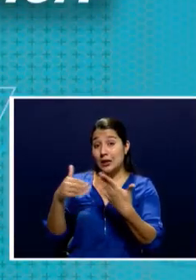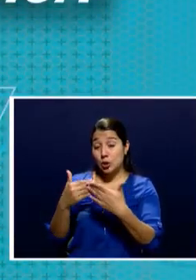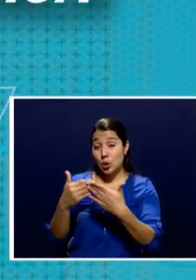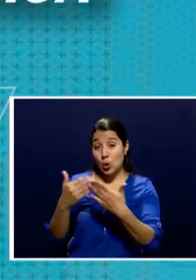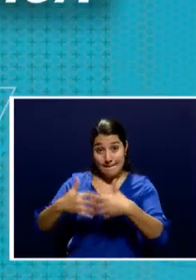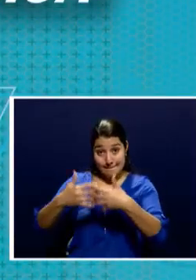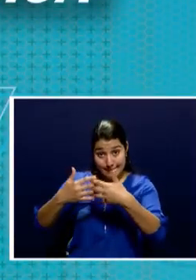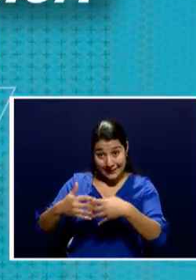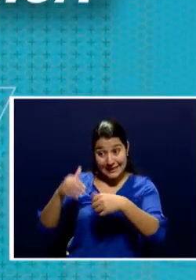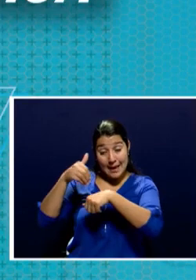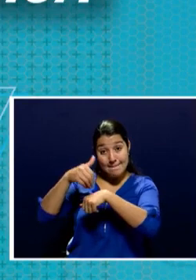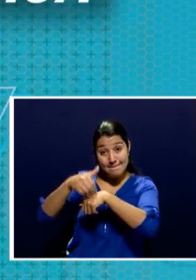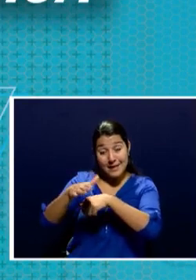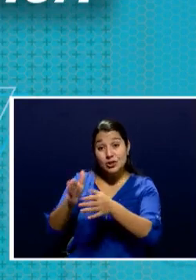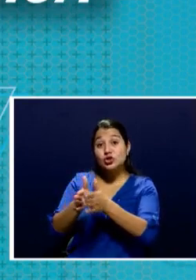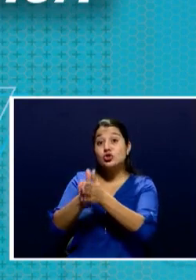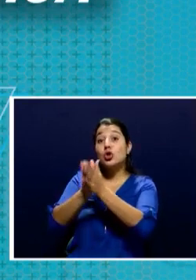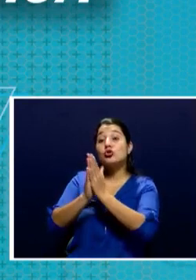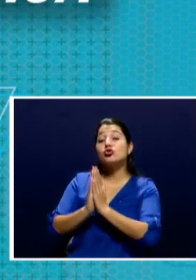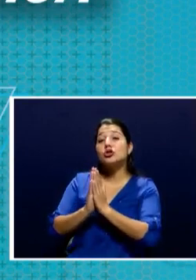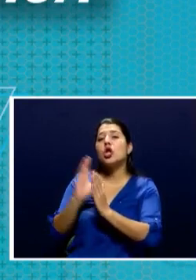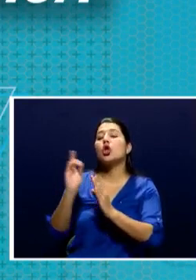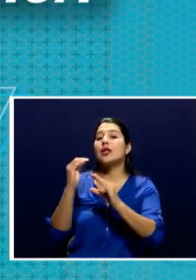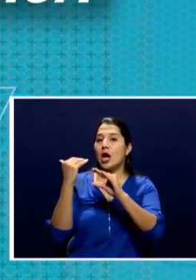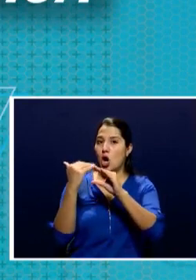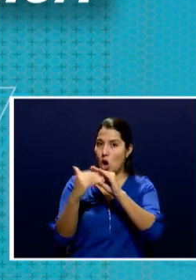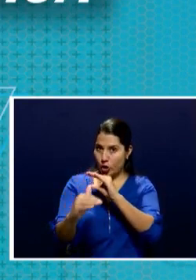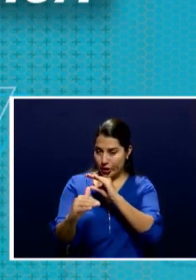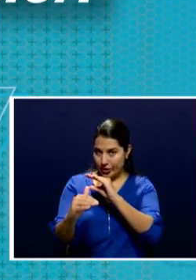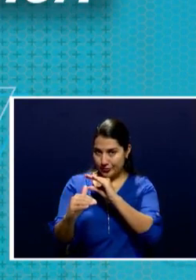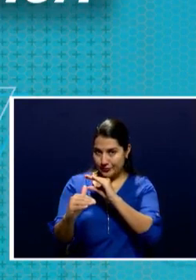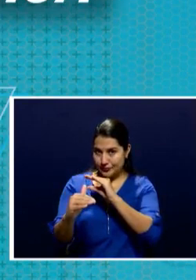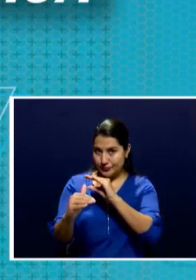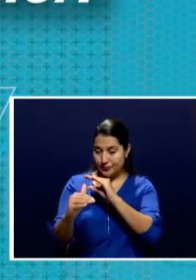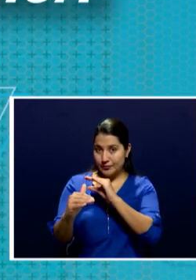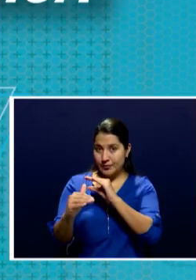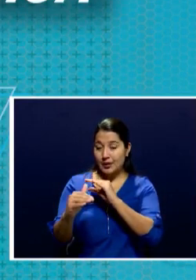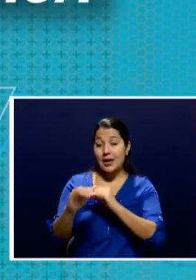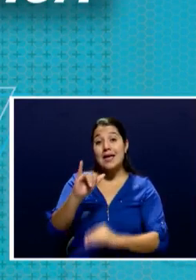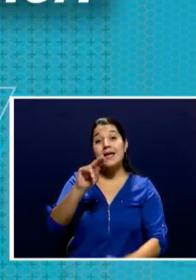que envíen su solicitud directamente a un correo electrónico,